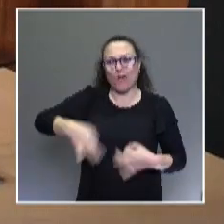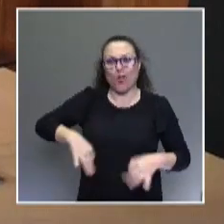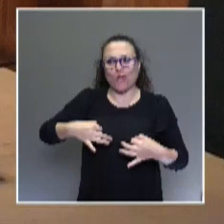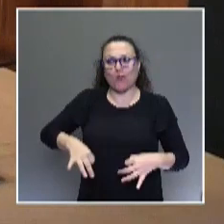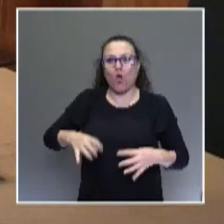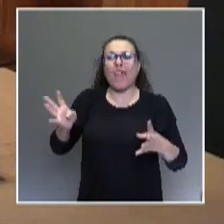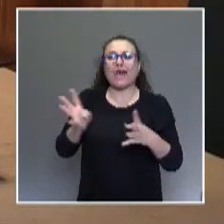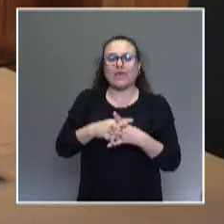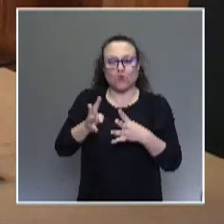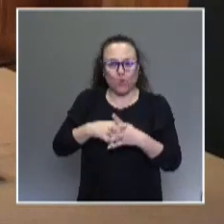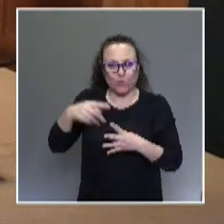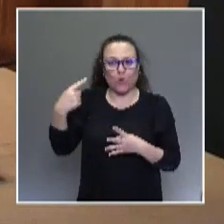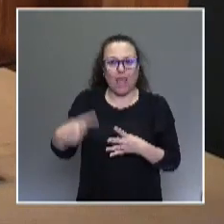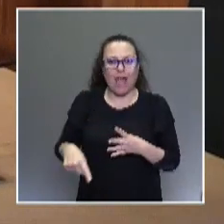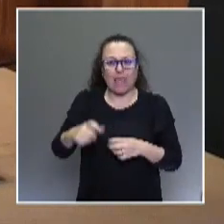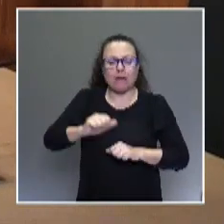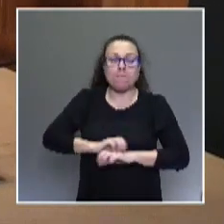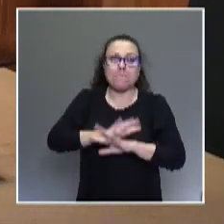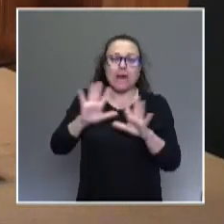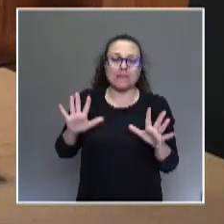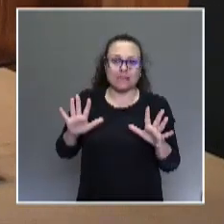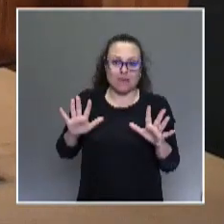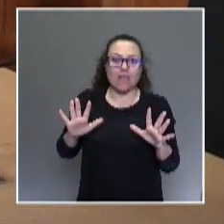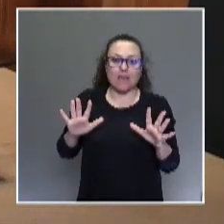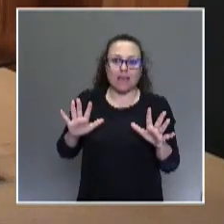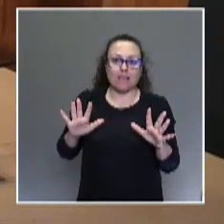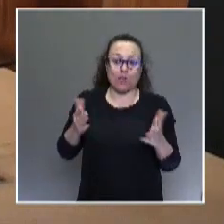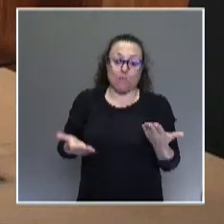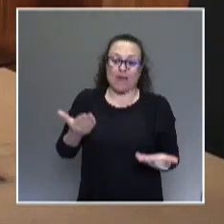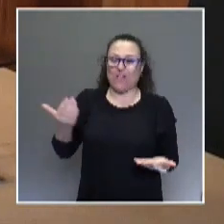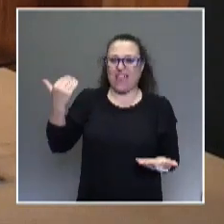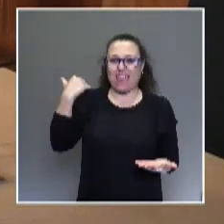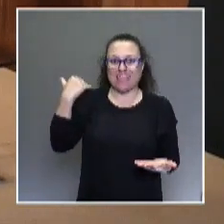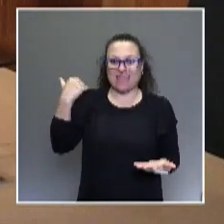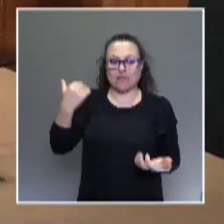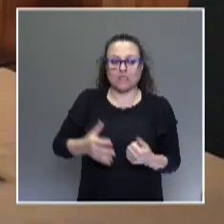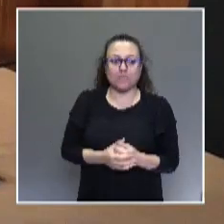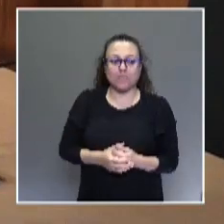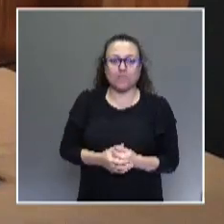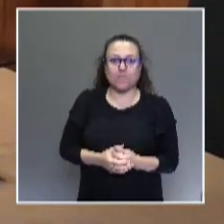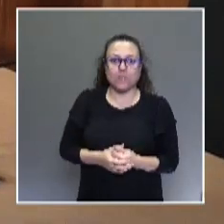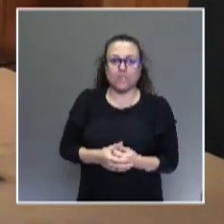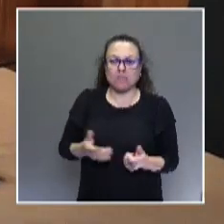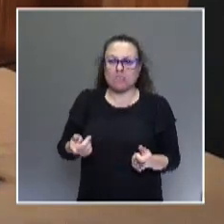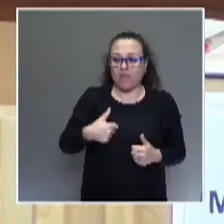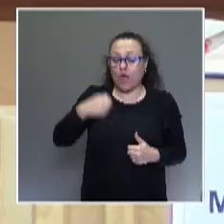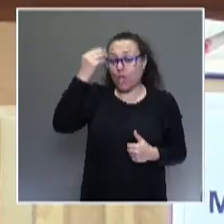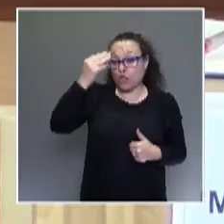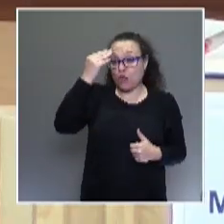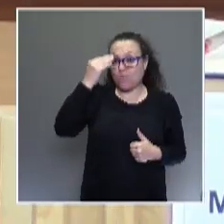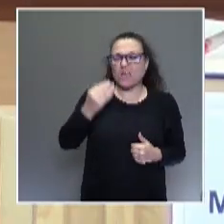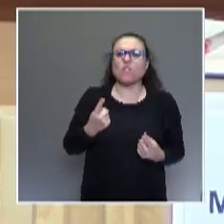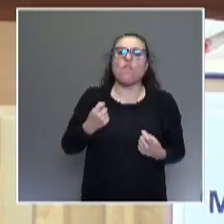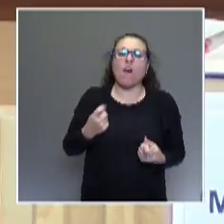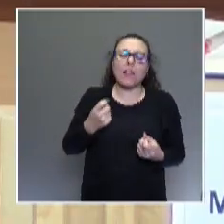estructura eh mucho más clara que lo que tenía antes Y no genera esa Muchas veces esa ambigüedad no nos